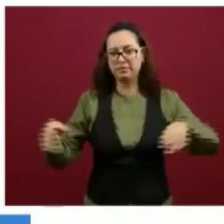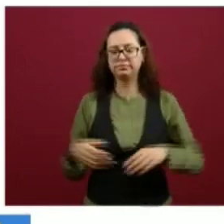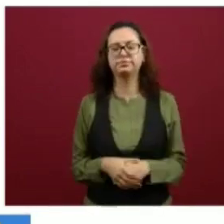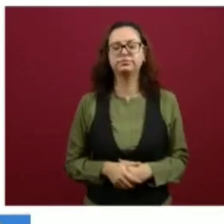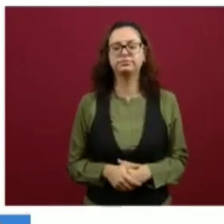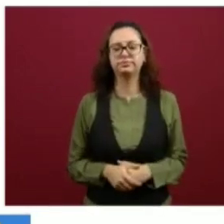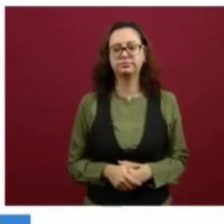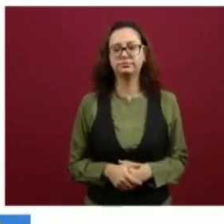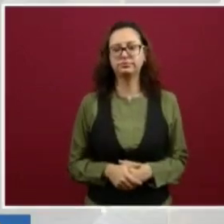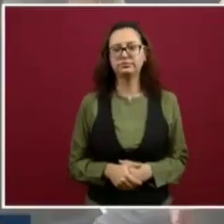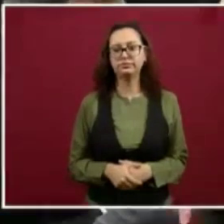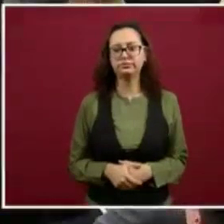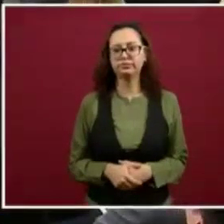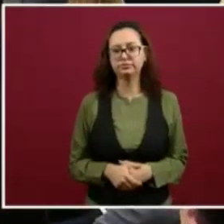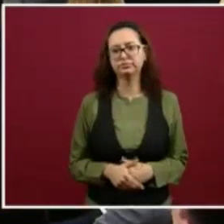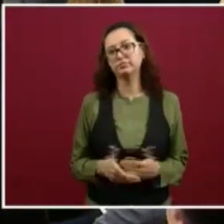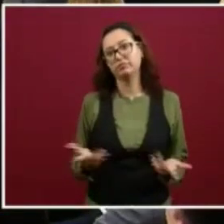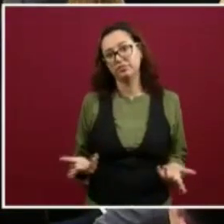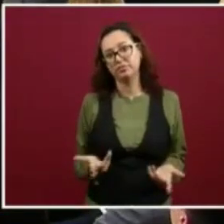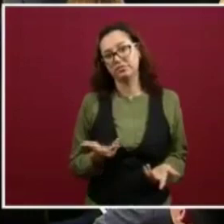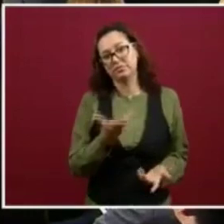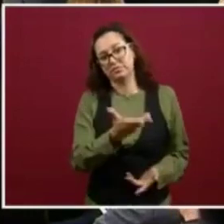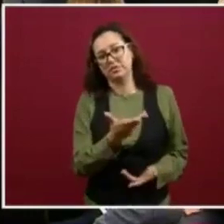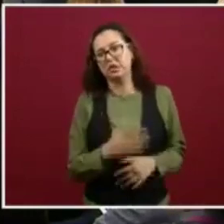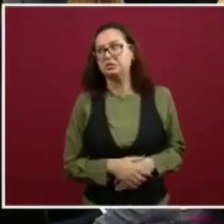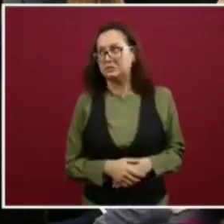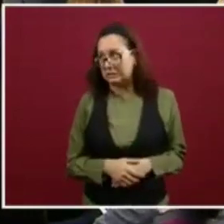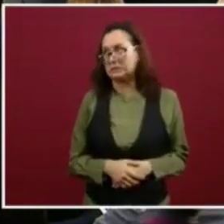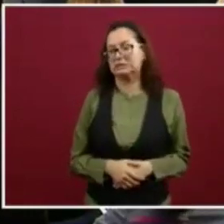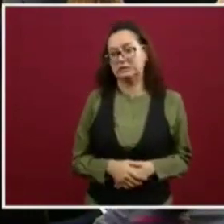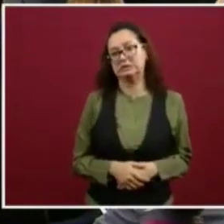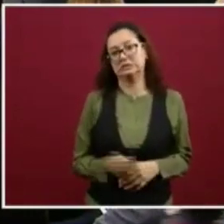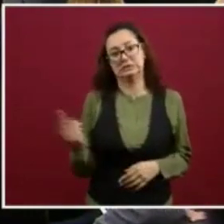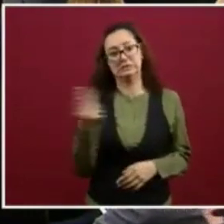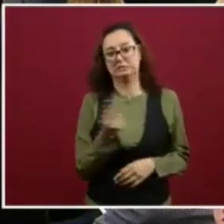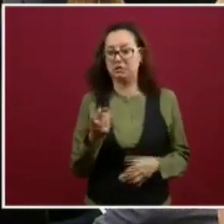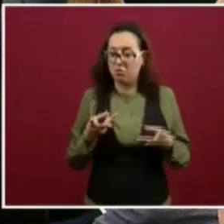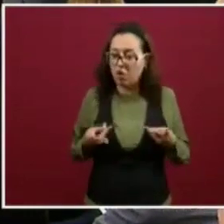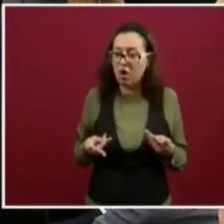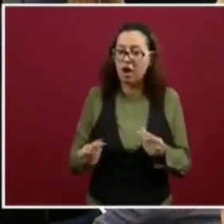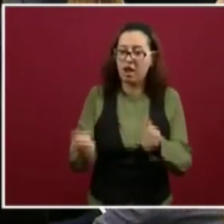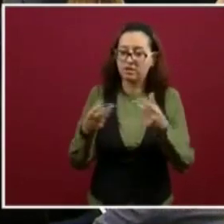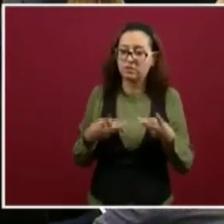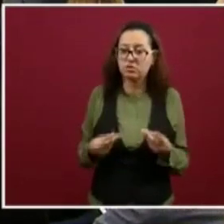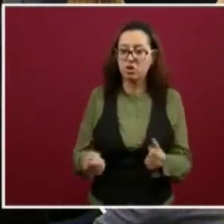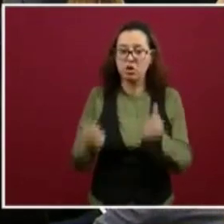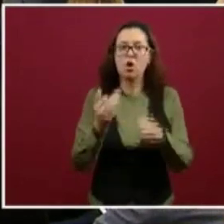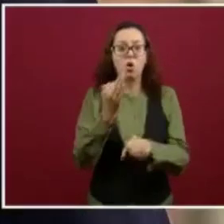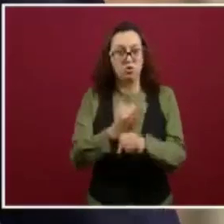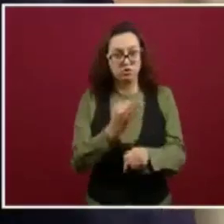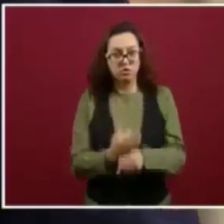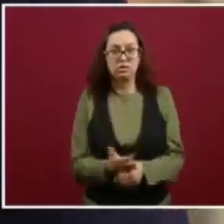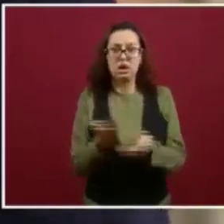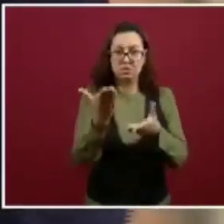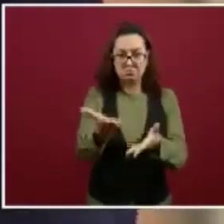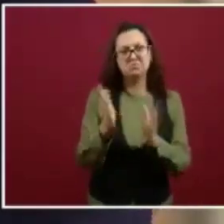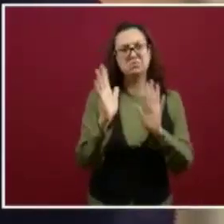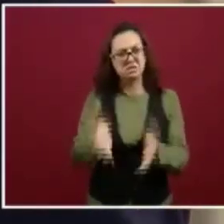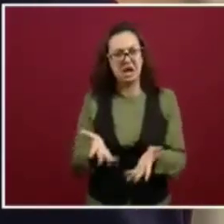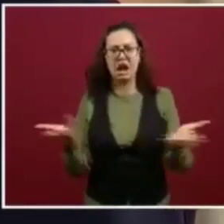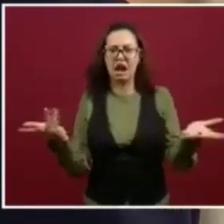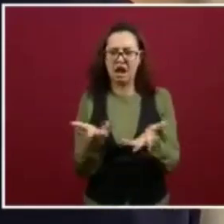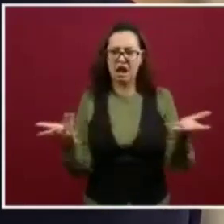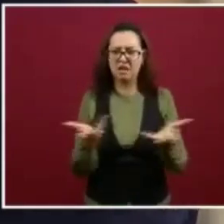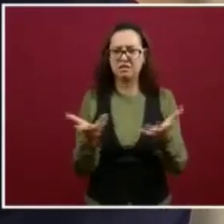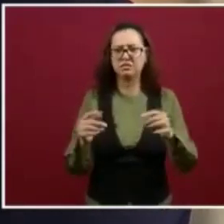Lógicamente, usted va a decir, ¿y con qué? Pues hay que aumentar el gasto social. Usted ya lo está haciendo, de hecho. El gasto social promedio